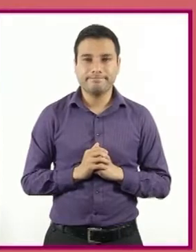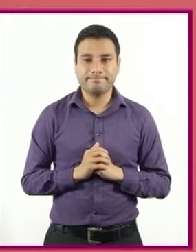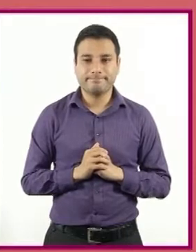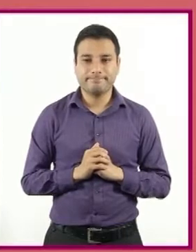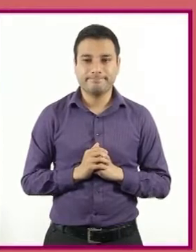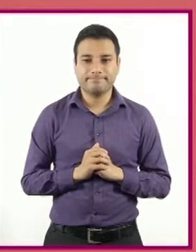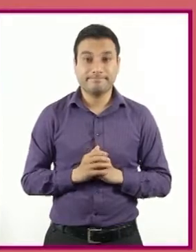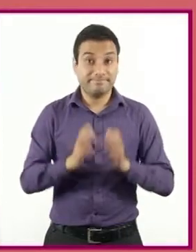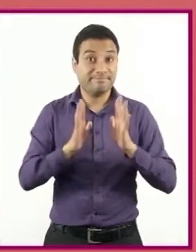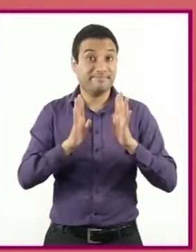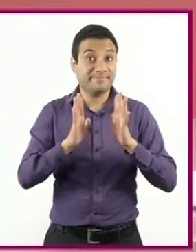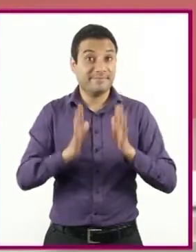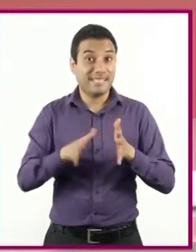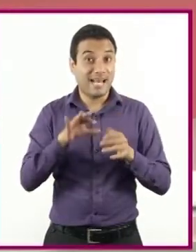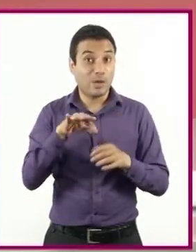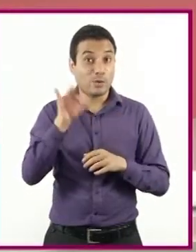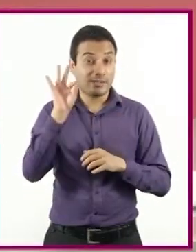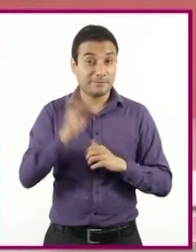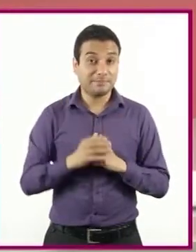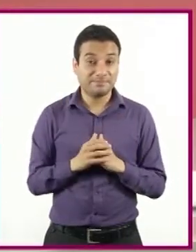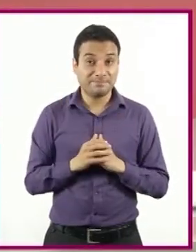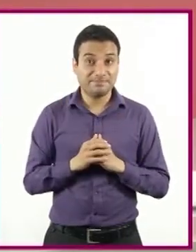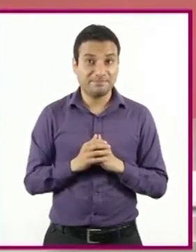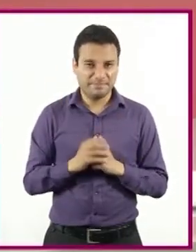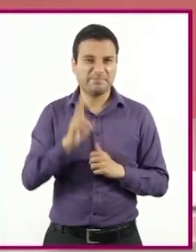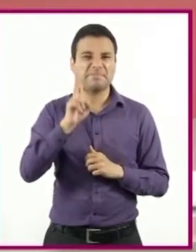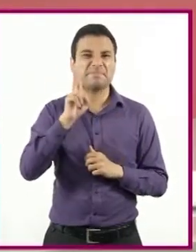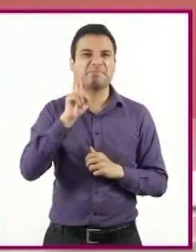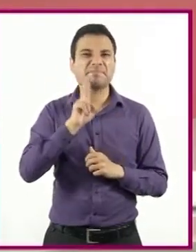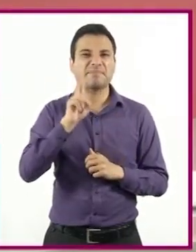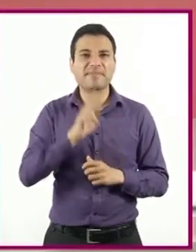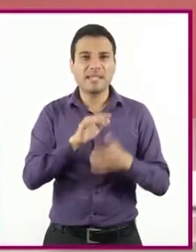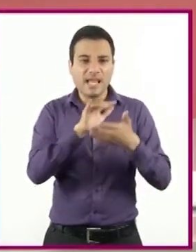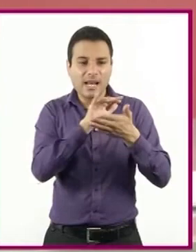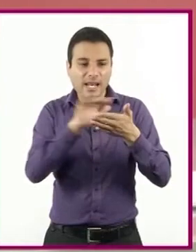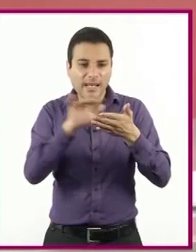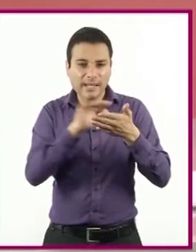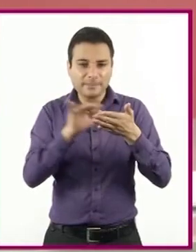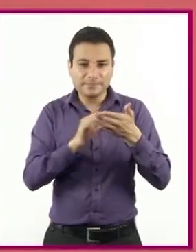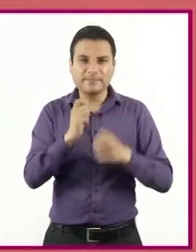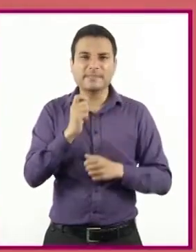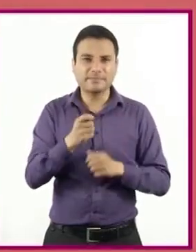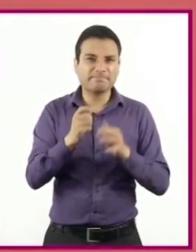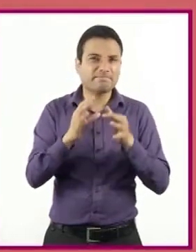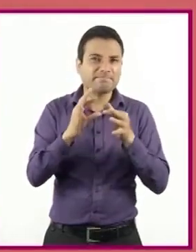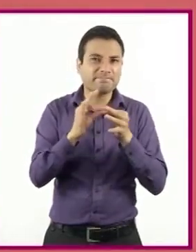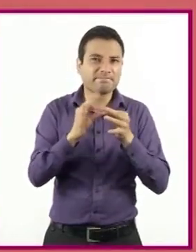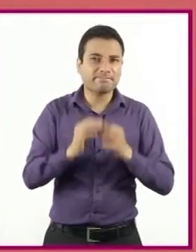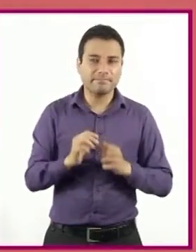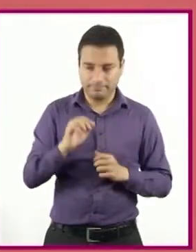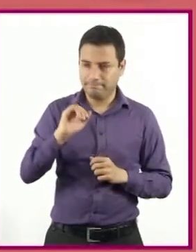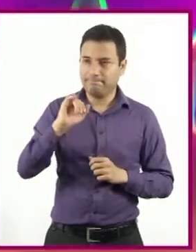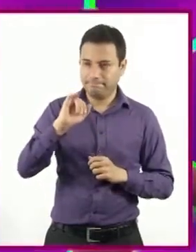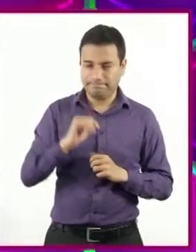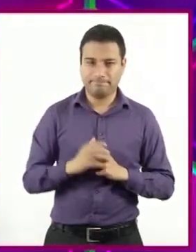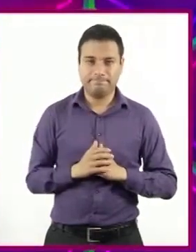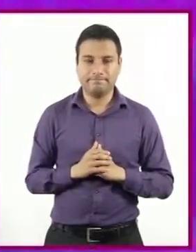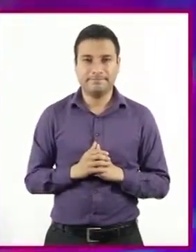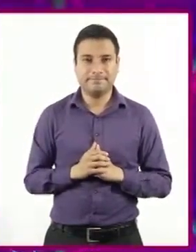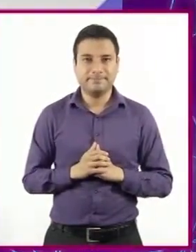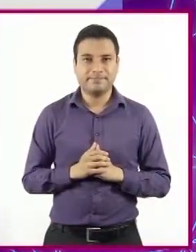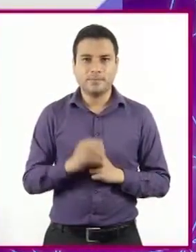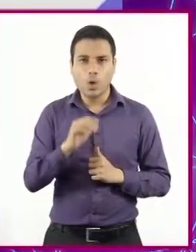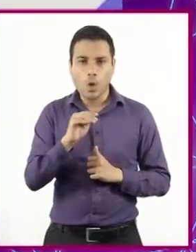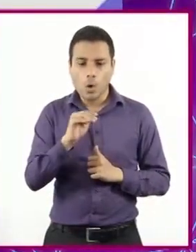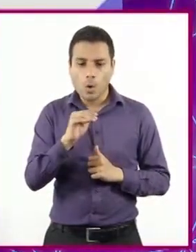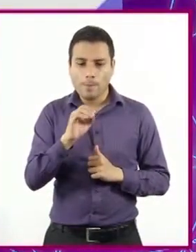Ya lo tengo, maestra Doraluz. Leamos y analicemos, por favor, maestra Anel. Claro que sí, maestra.